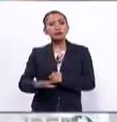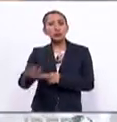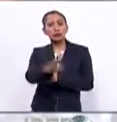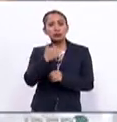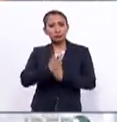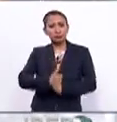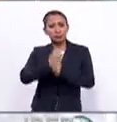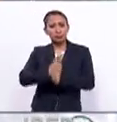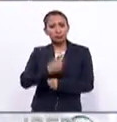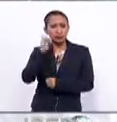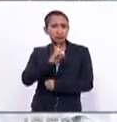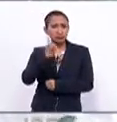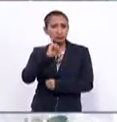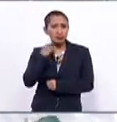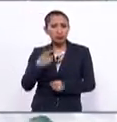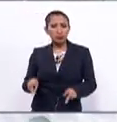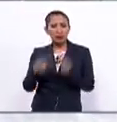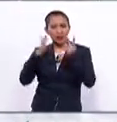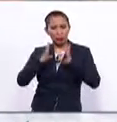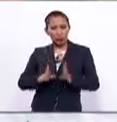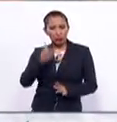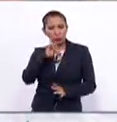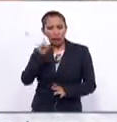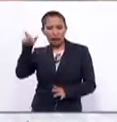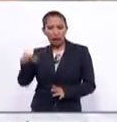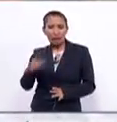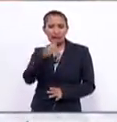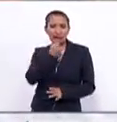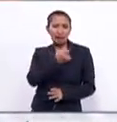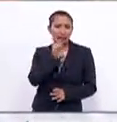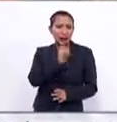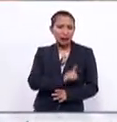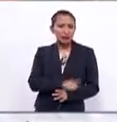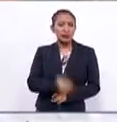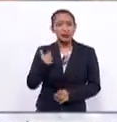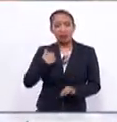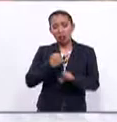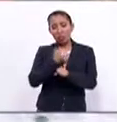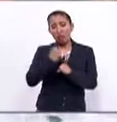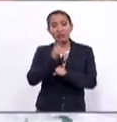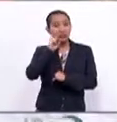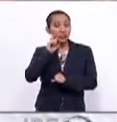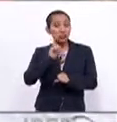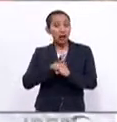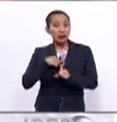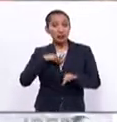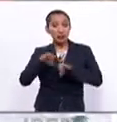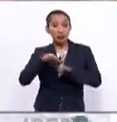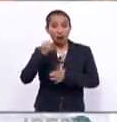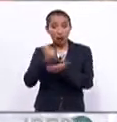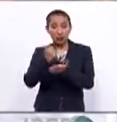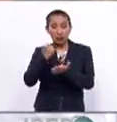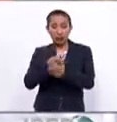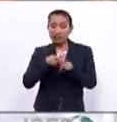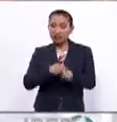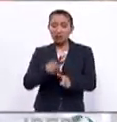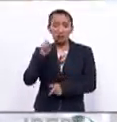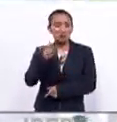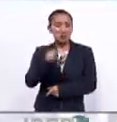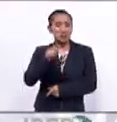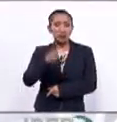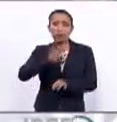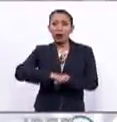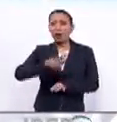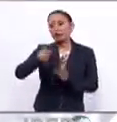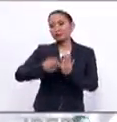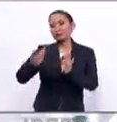de las víctimas globales de la trata de personas son mujeres y niñas, y la explotación sexual y el trabajo forzoso continúan siendo los